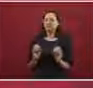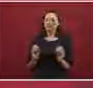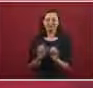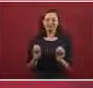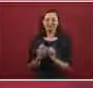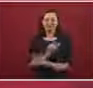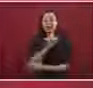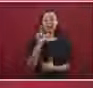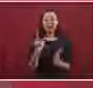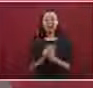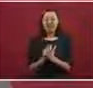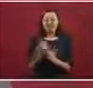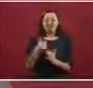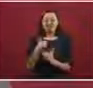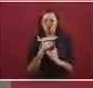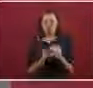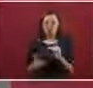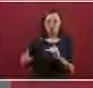ley, nadie.